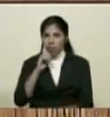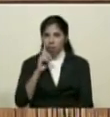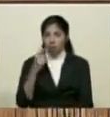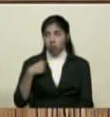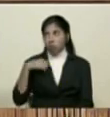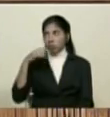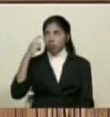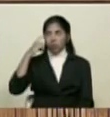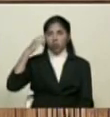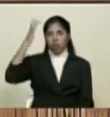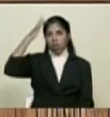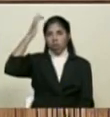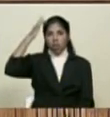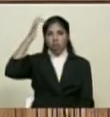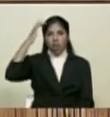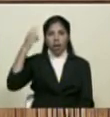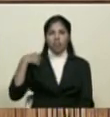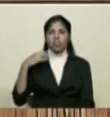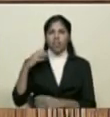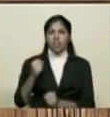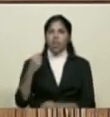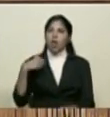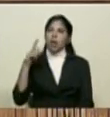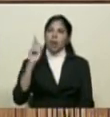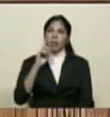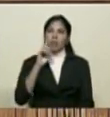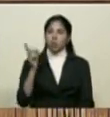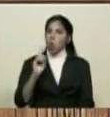creyéndose la mentira. No, aquí vamos a llegar a la verdad.